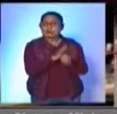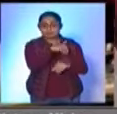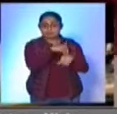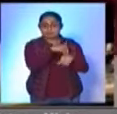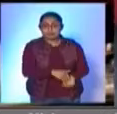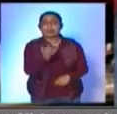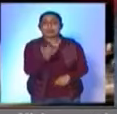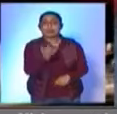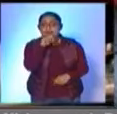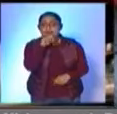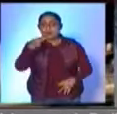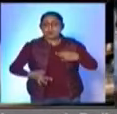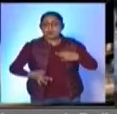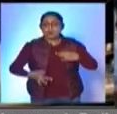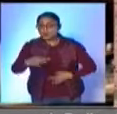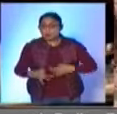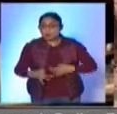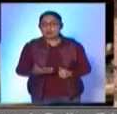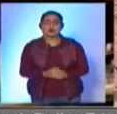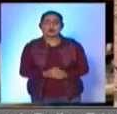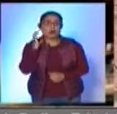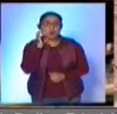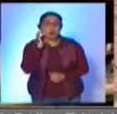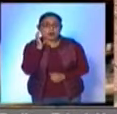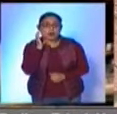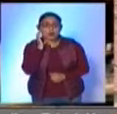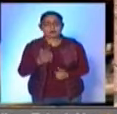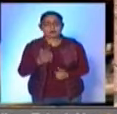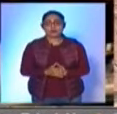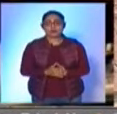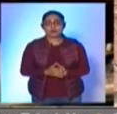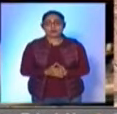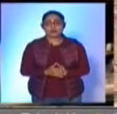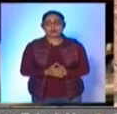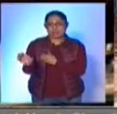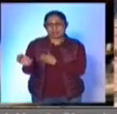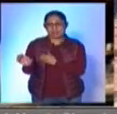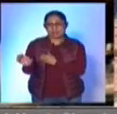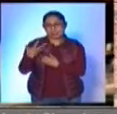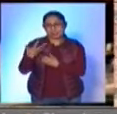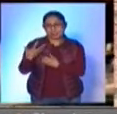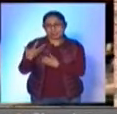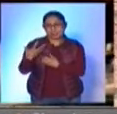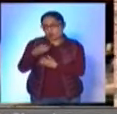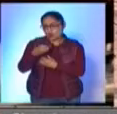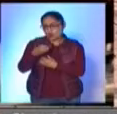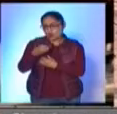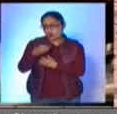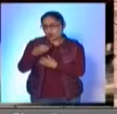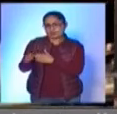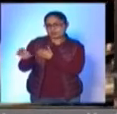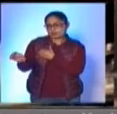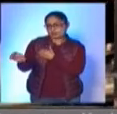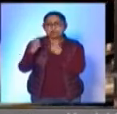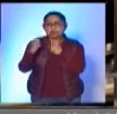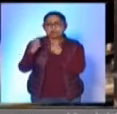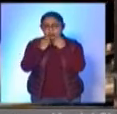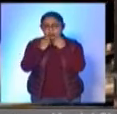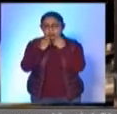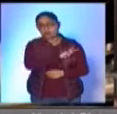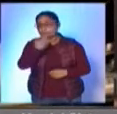Judicial, al Congreso y a los organismos autónomos, para que hagan lo mismo, acatar todas